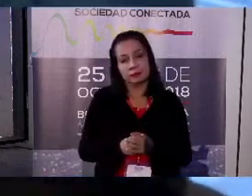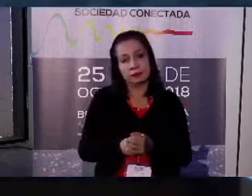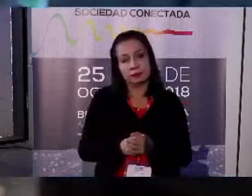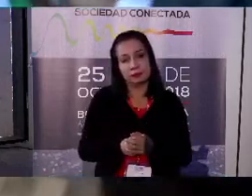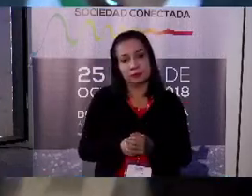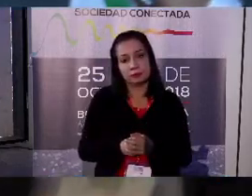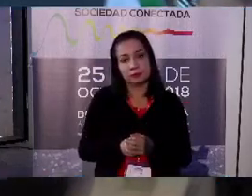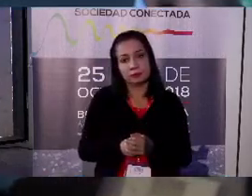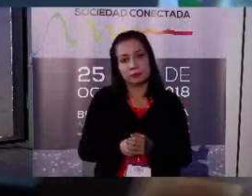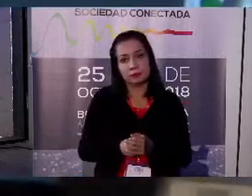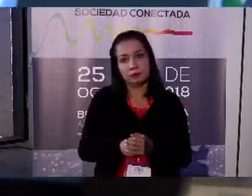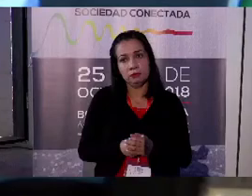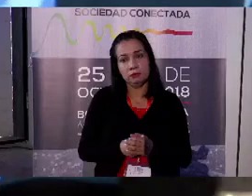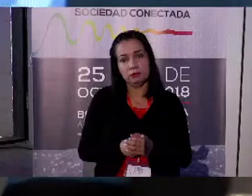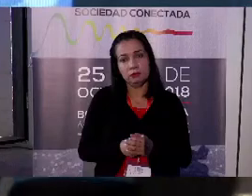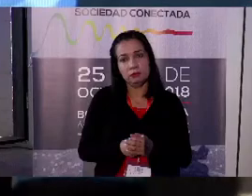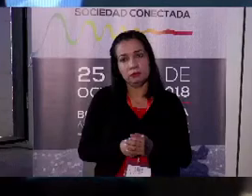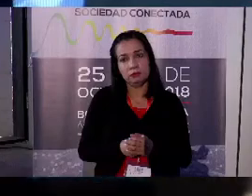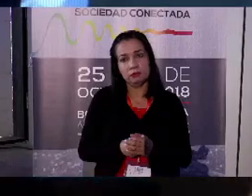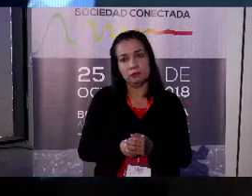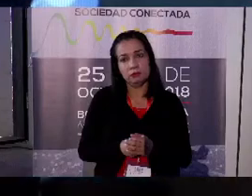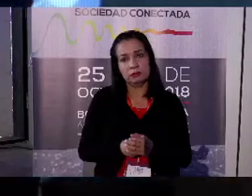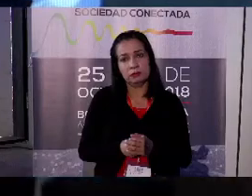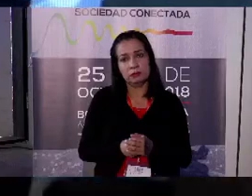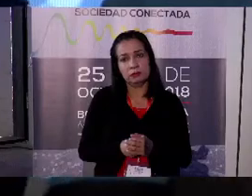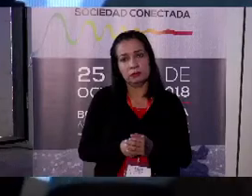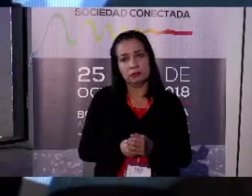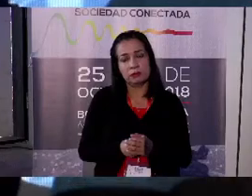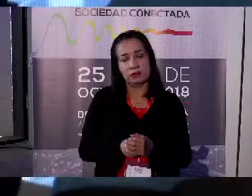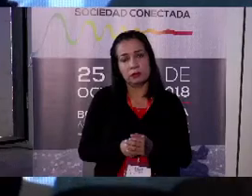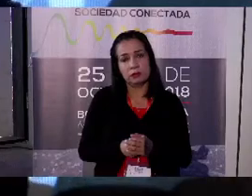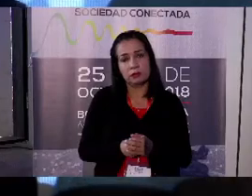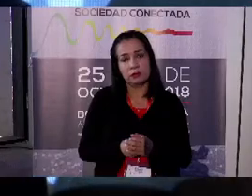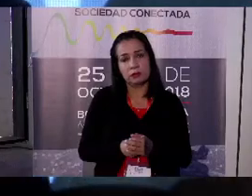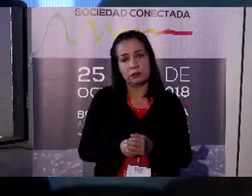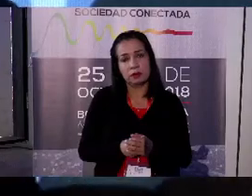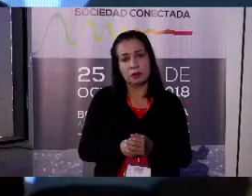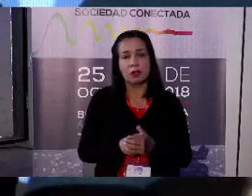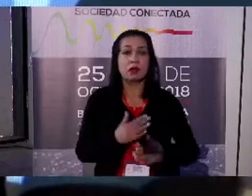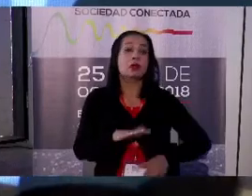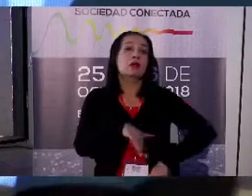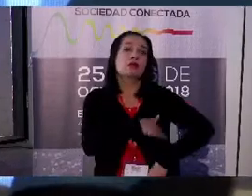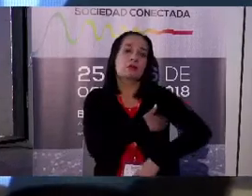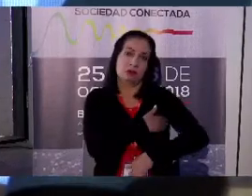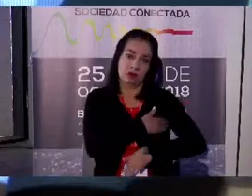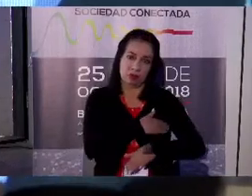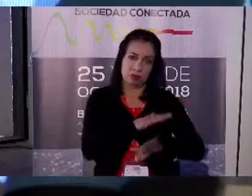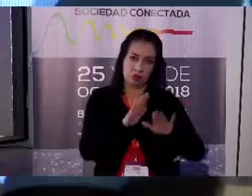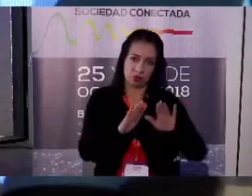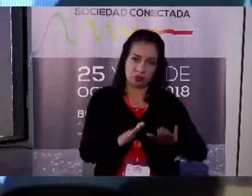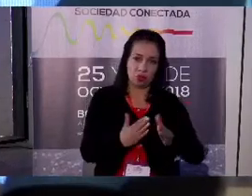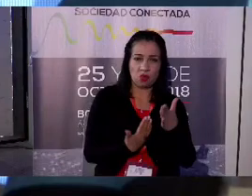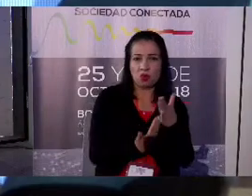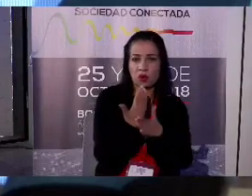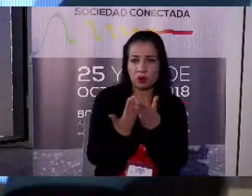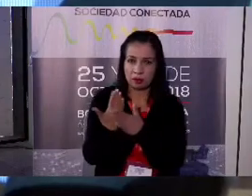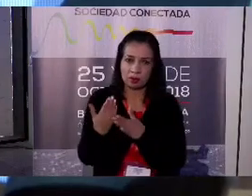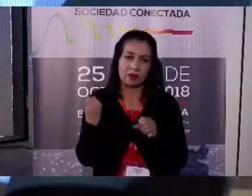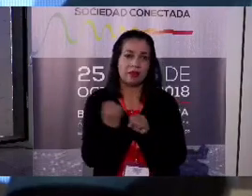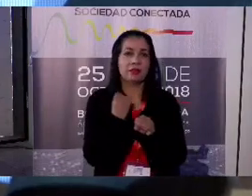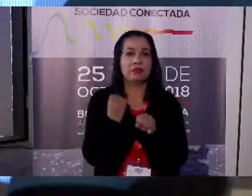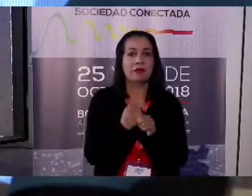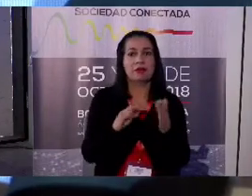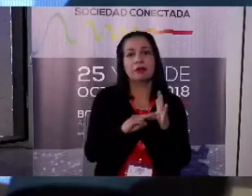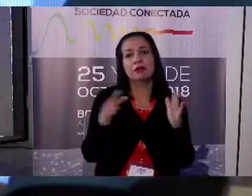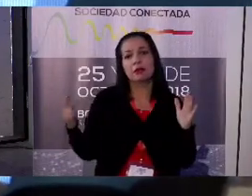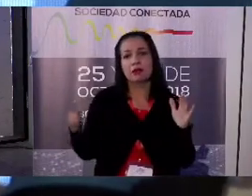eh quería aclarar que nosotros tenemos dentro del Ministerio de modernización este trabajando en el tema este de la tic tres secretarías